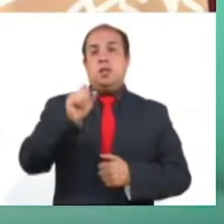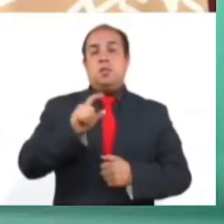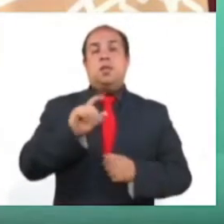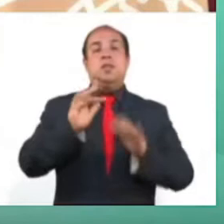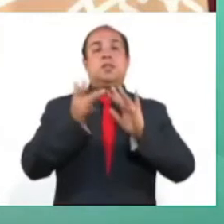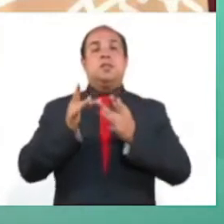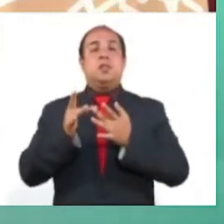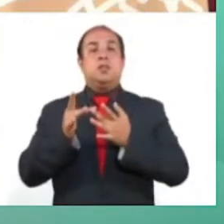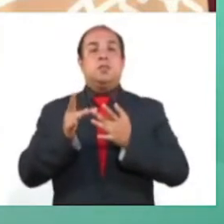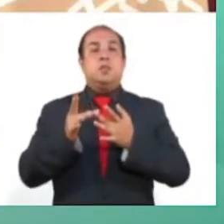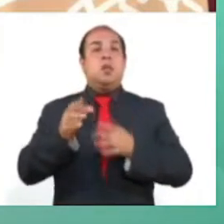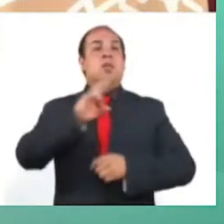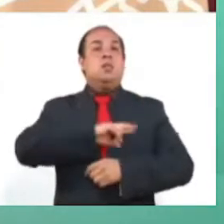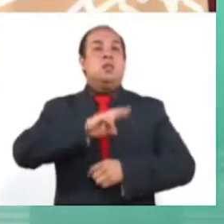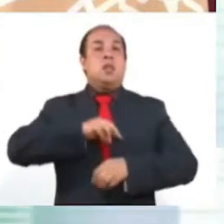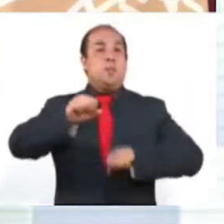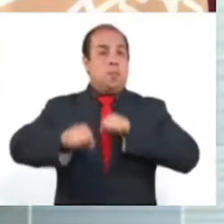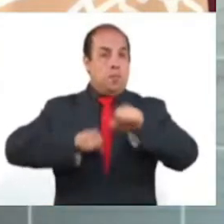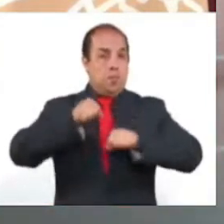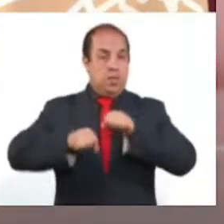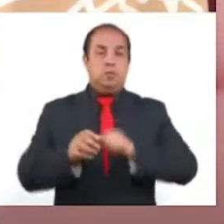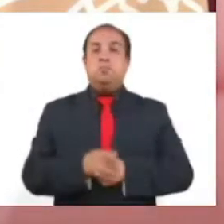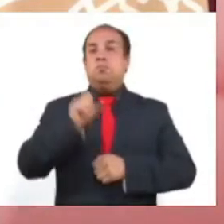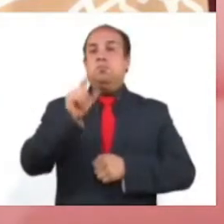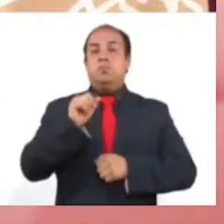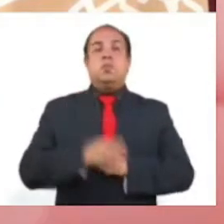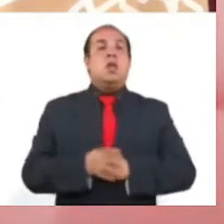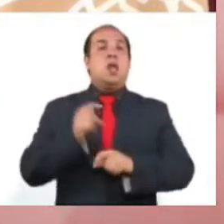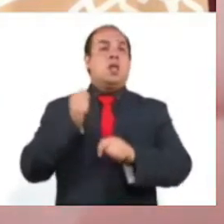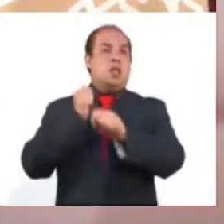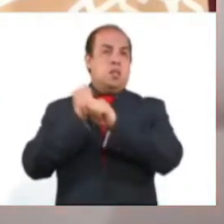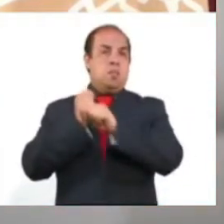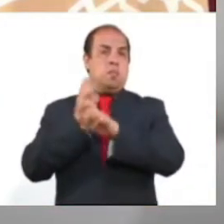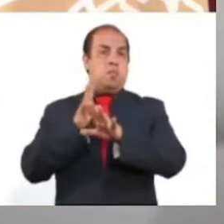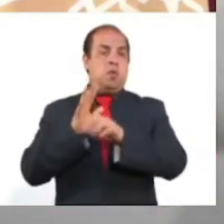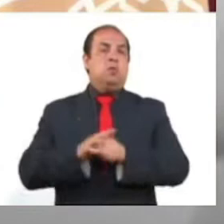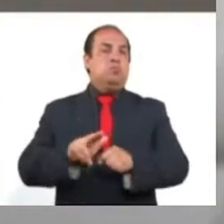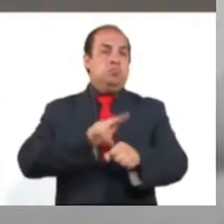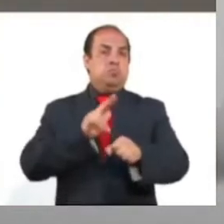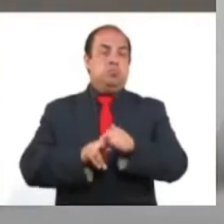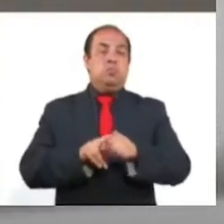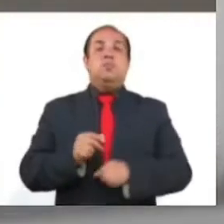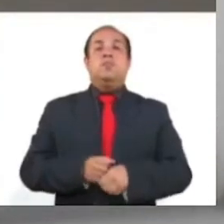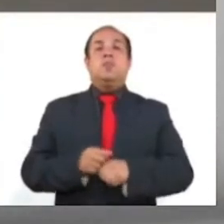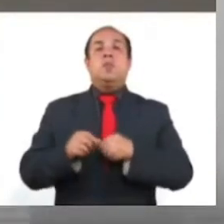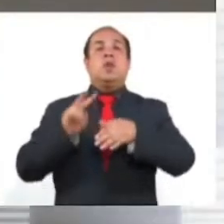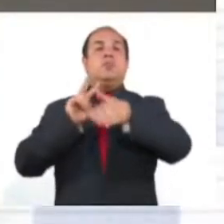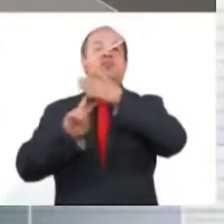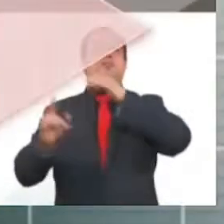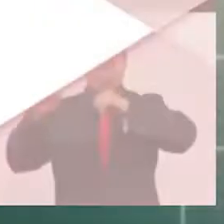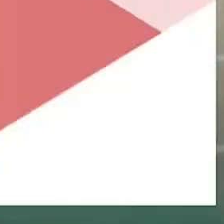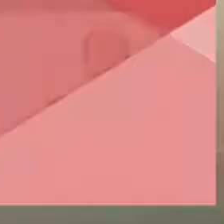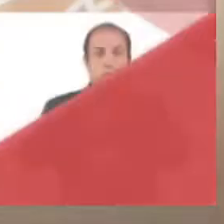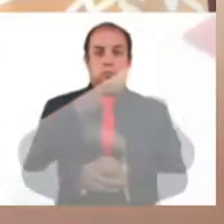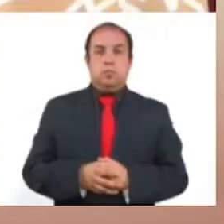cobicis entonces Además del transporte concesional el trolebús elevado tiene un sistema de operación